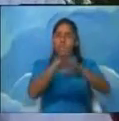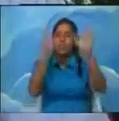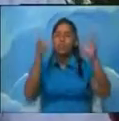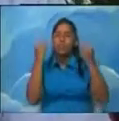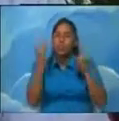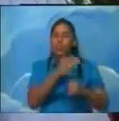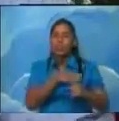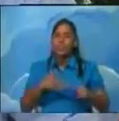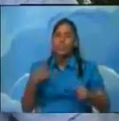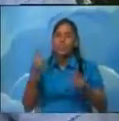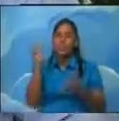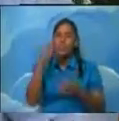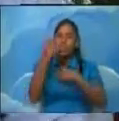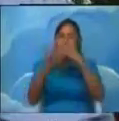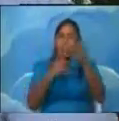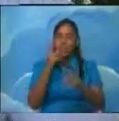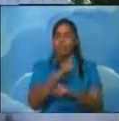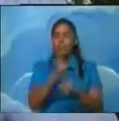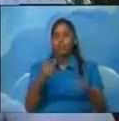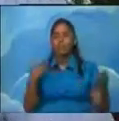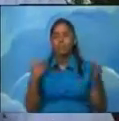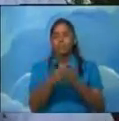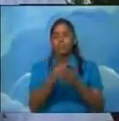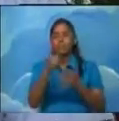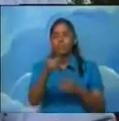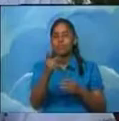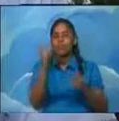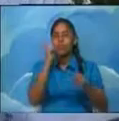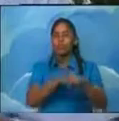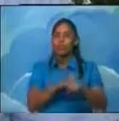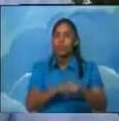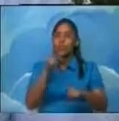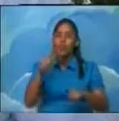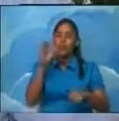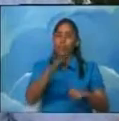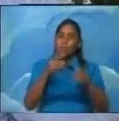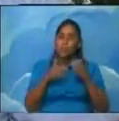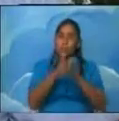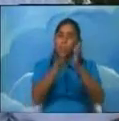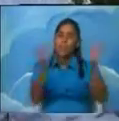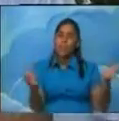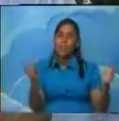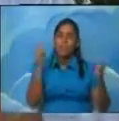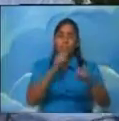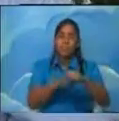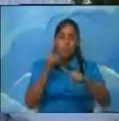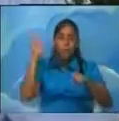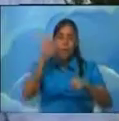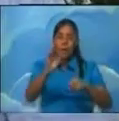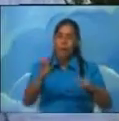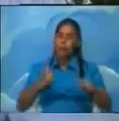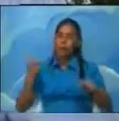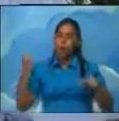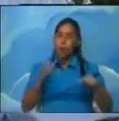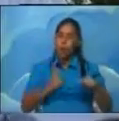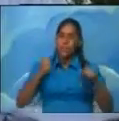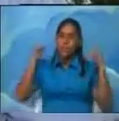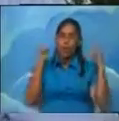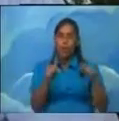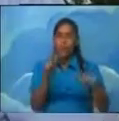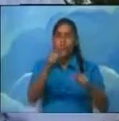hermano Puerta siguiera gritando. No, ya se cerró la oportunidad. Hoy está abierta la oportunidad. Aproveche